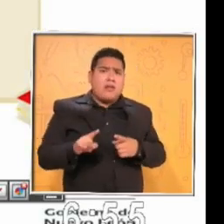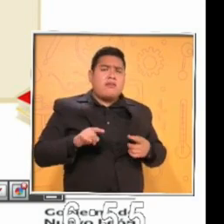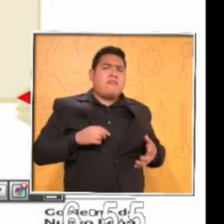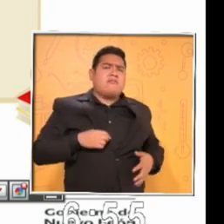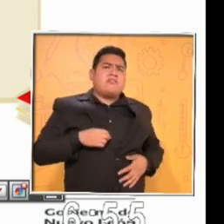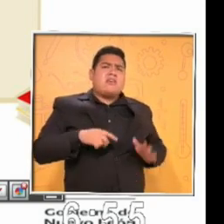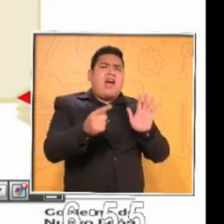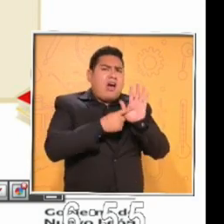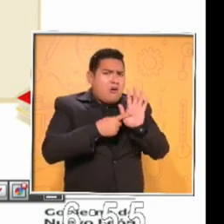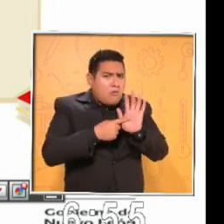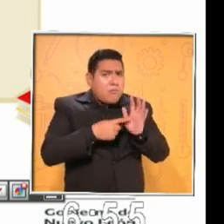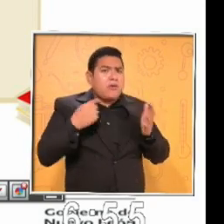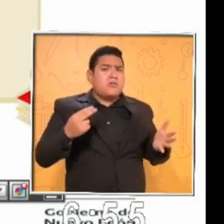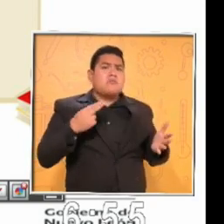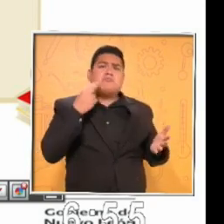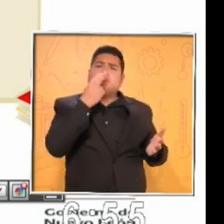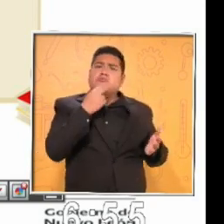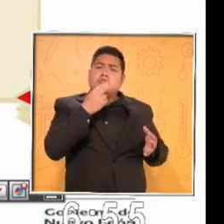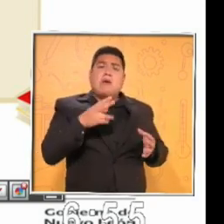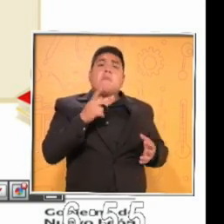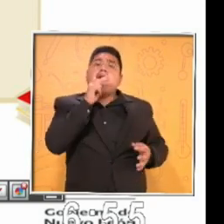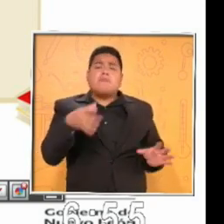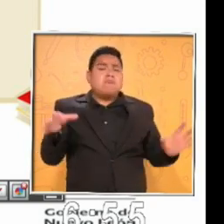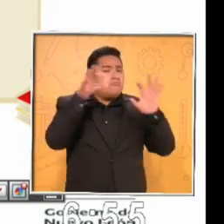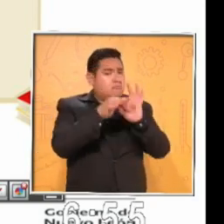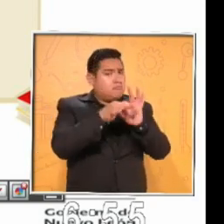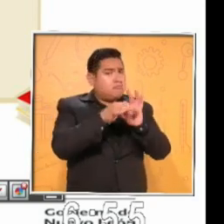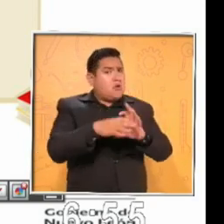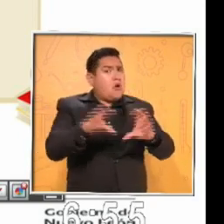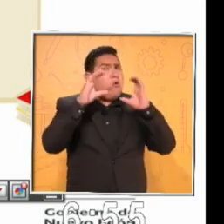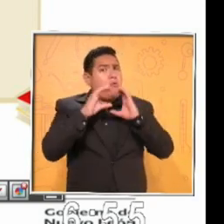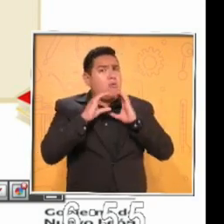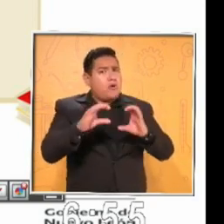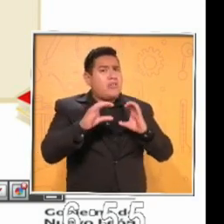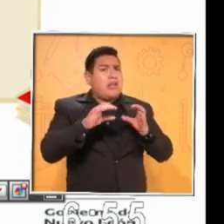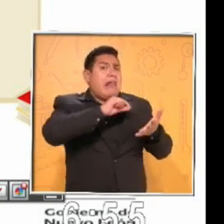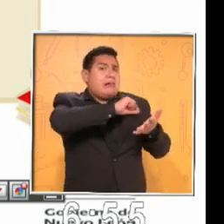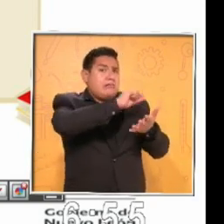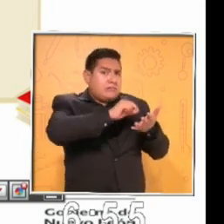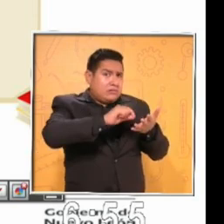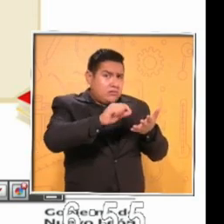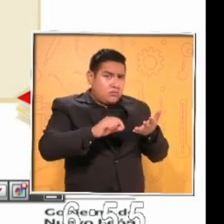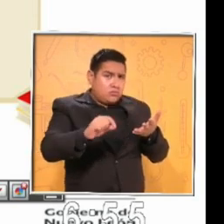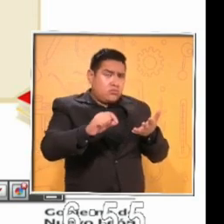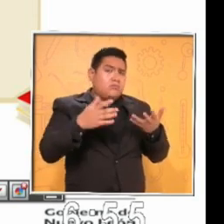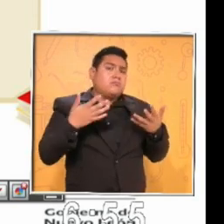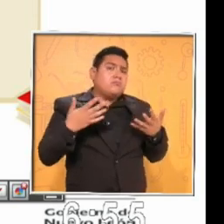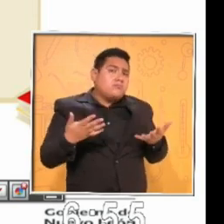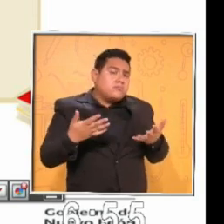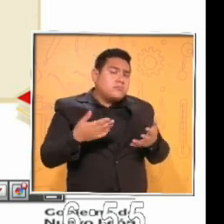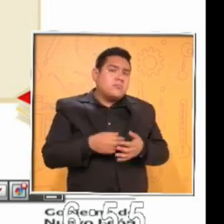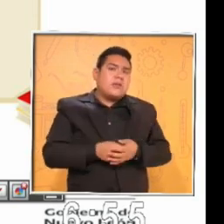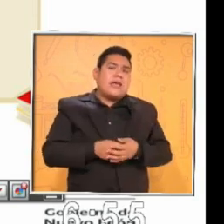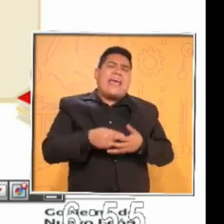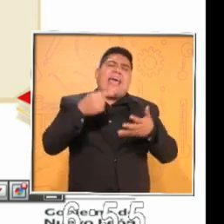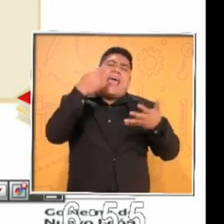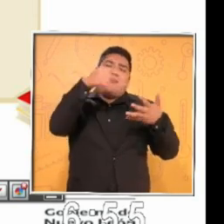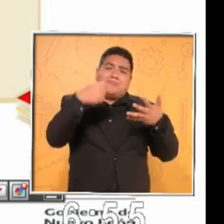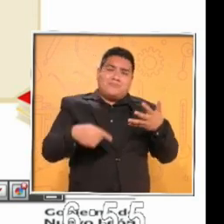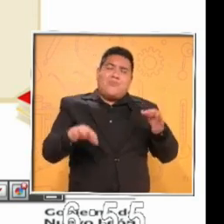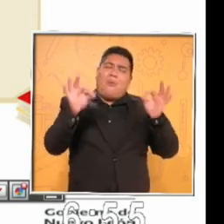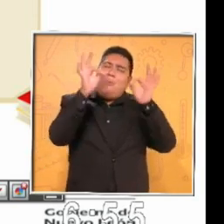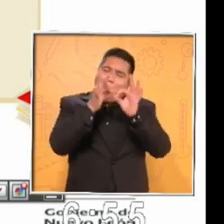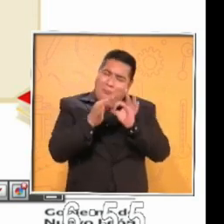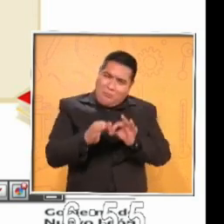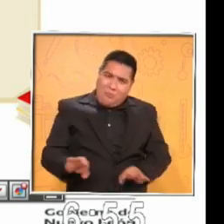argumento, usé alguna clase de conector, cuidé la ortografía y puntuación. Estos puntos son bien